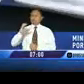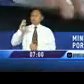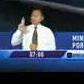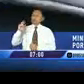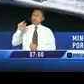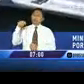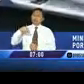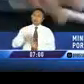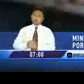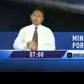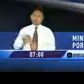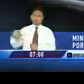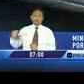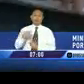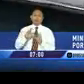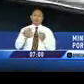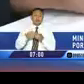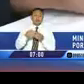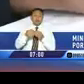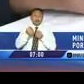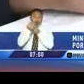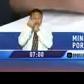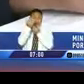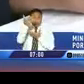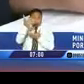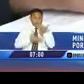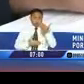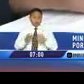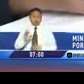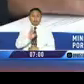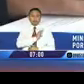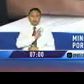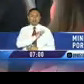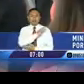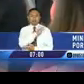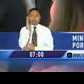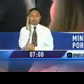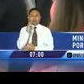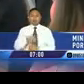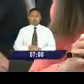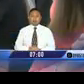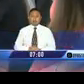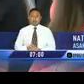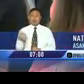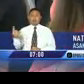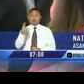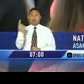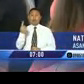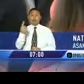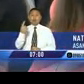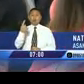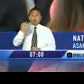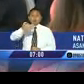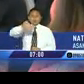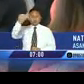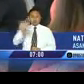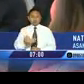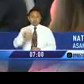que el informe que elabore la comisión debe ser técnico y neutral. Lo único que va a asegurarnos que el